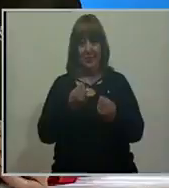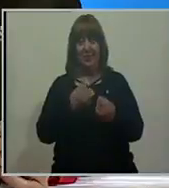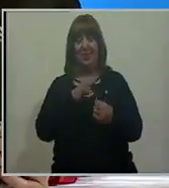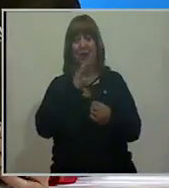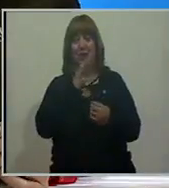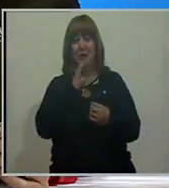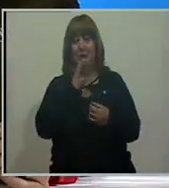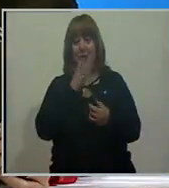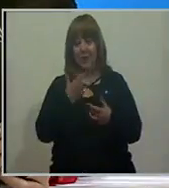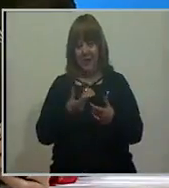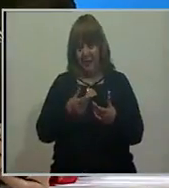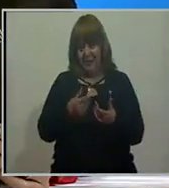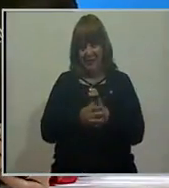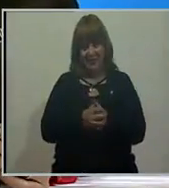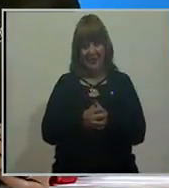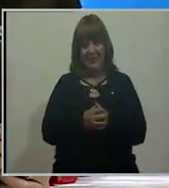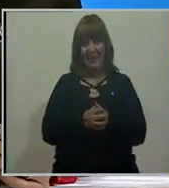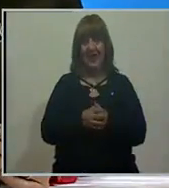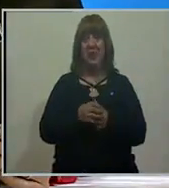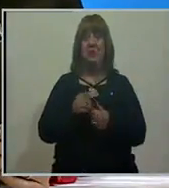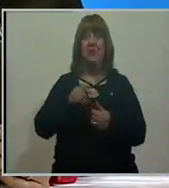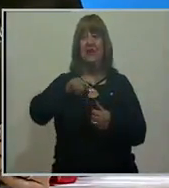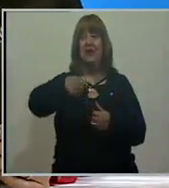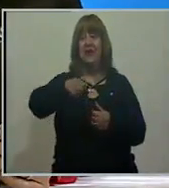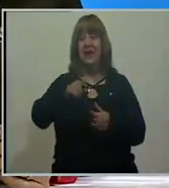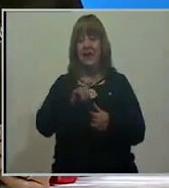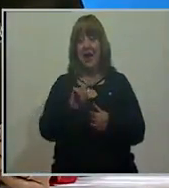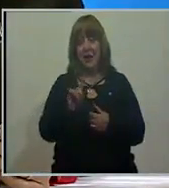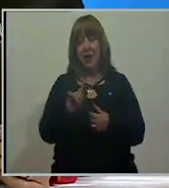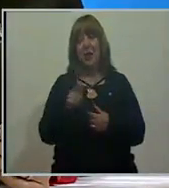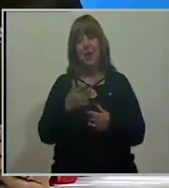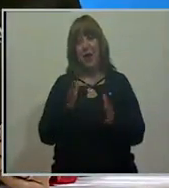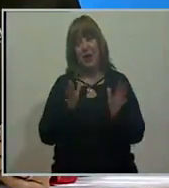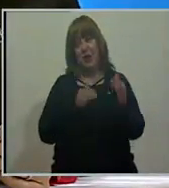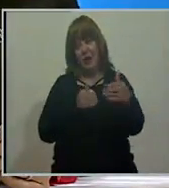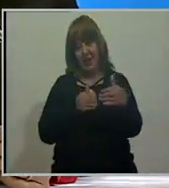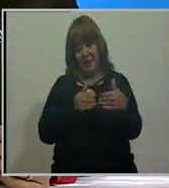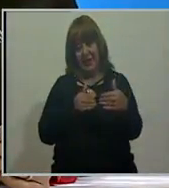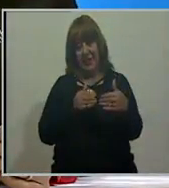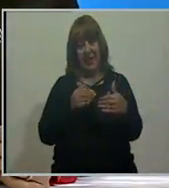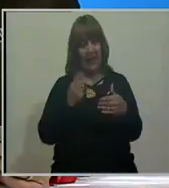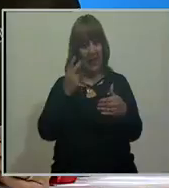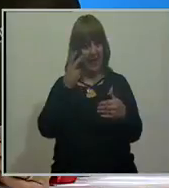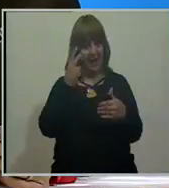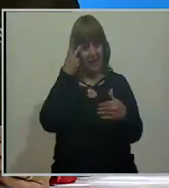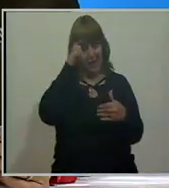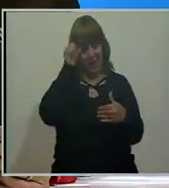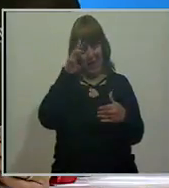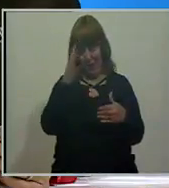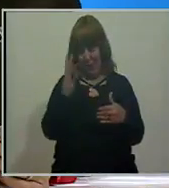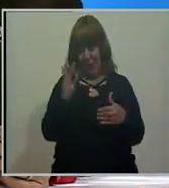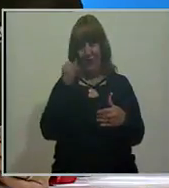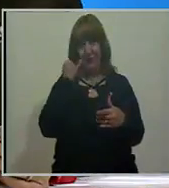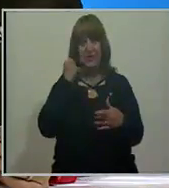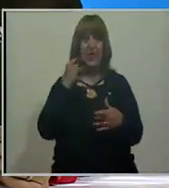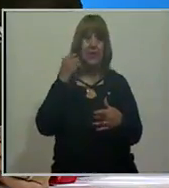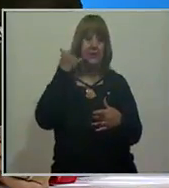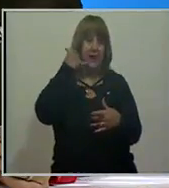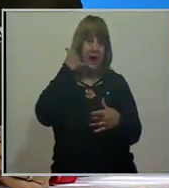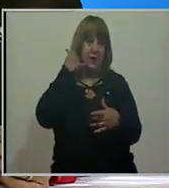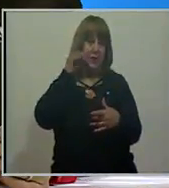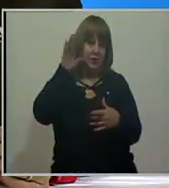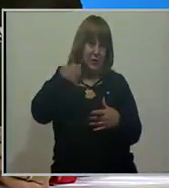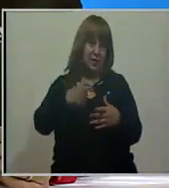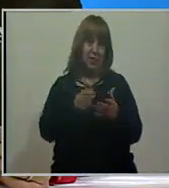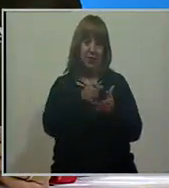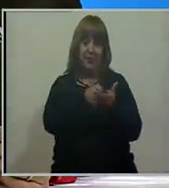No te arranque el auto tranquilo, Nervo Batería. Ay. Podemos ayudarte. Tenemos la mejor atención, los mejores precios. Colocación a domicilio sin